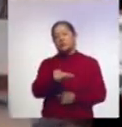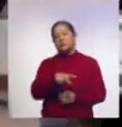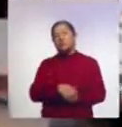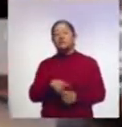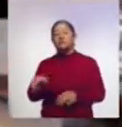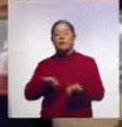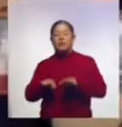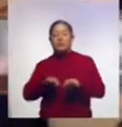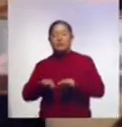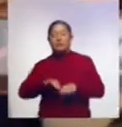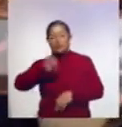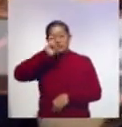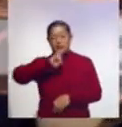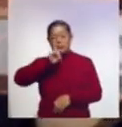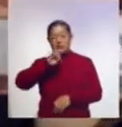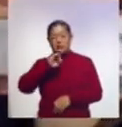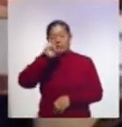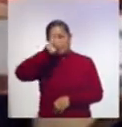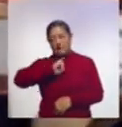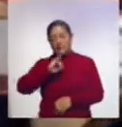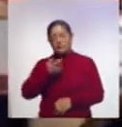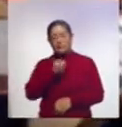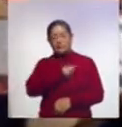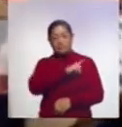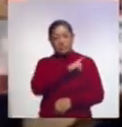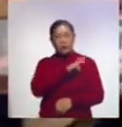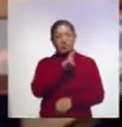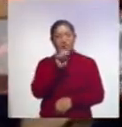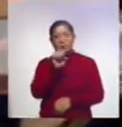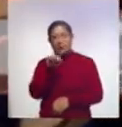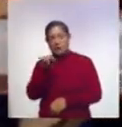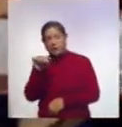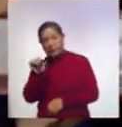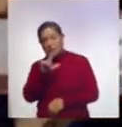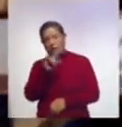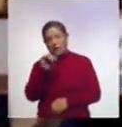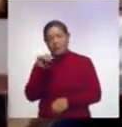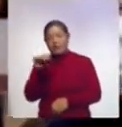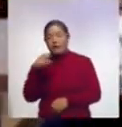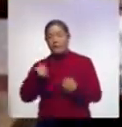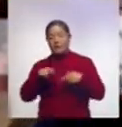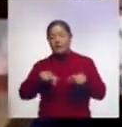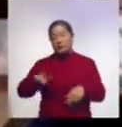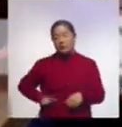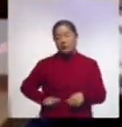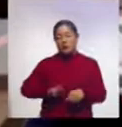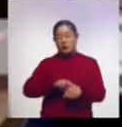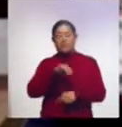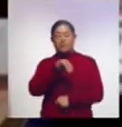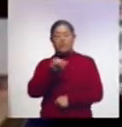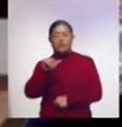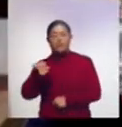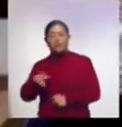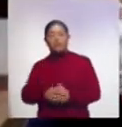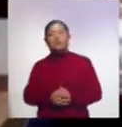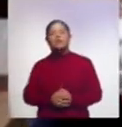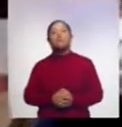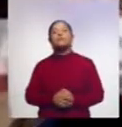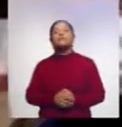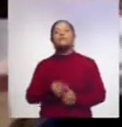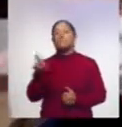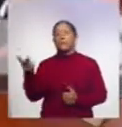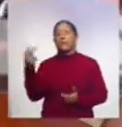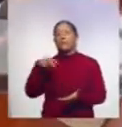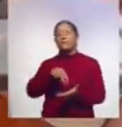por el secretario de Salud en Tlaxcala, René Lima Morales, en representación del gobernador Marco Mena, y se estarán llevando a